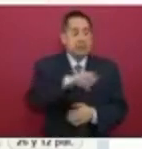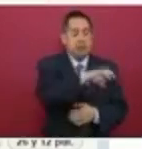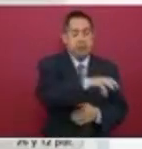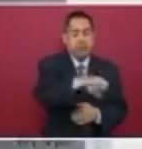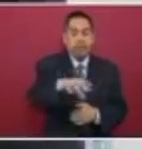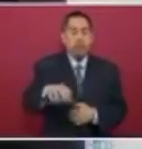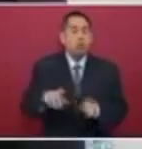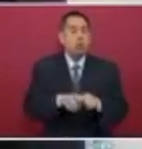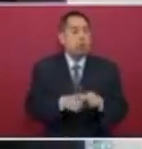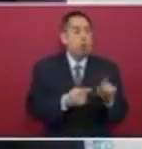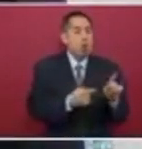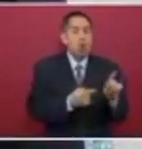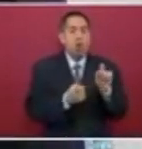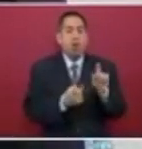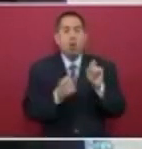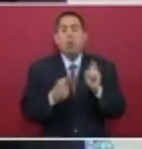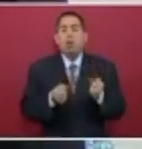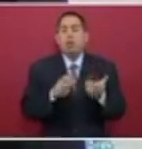de la luz,